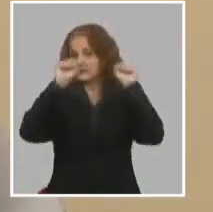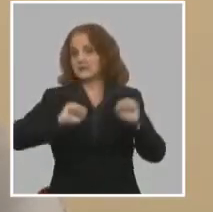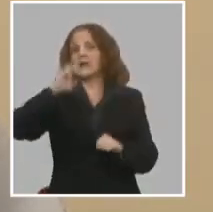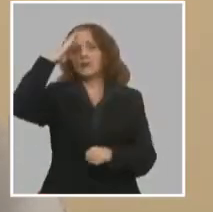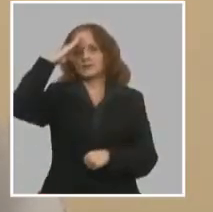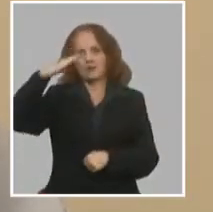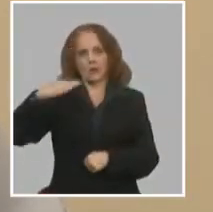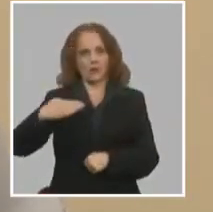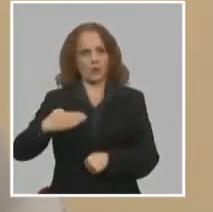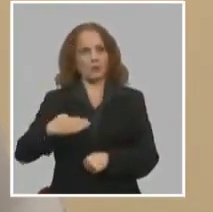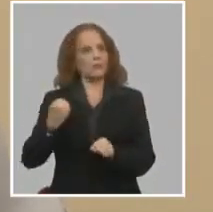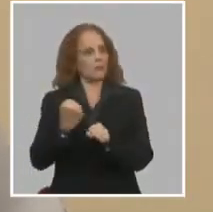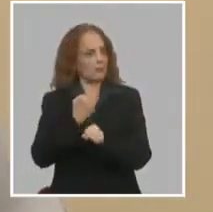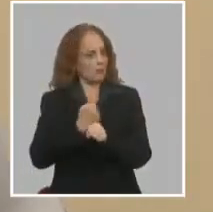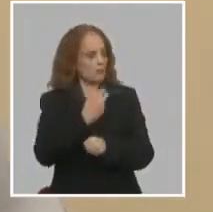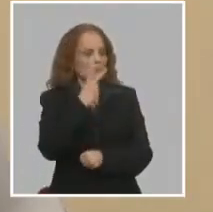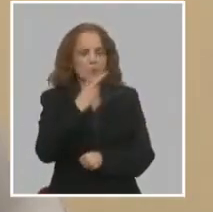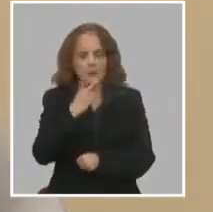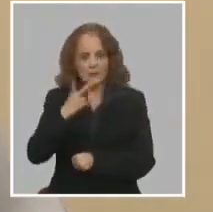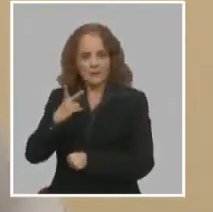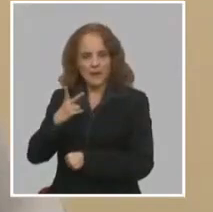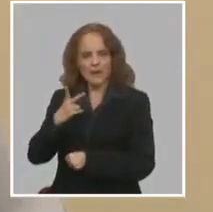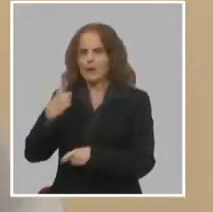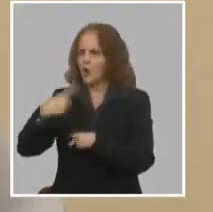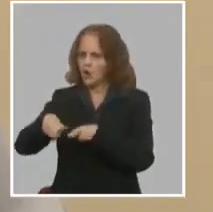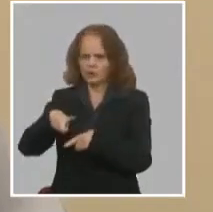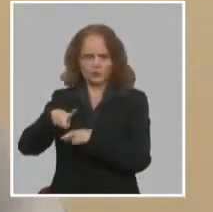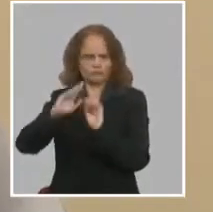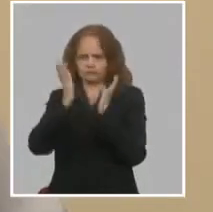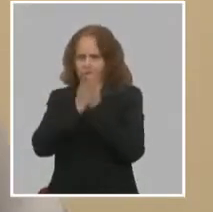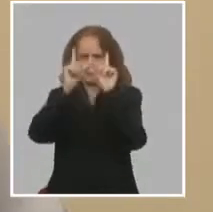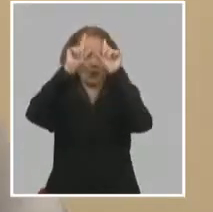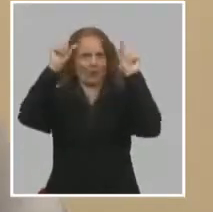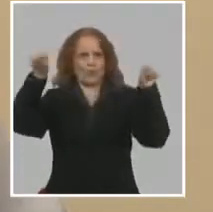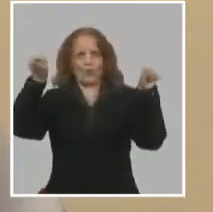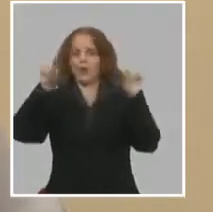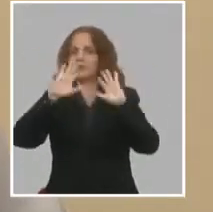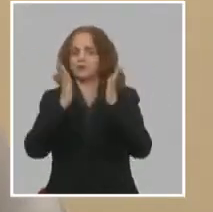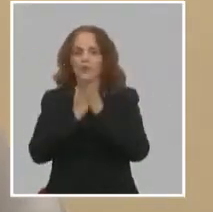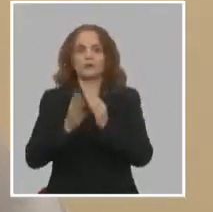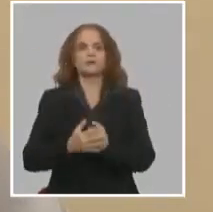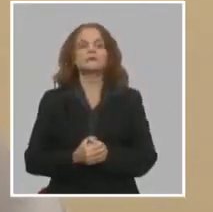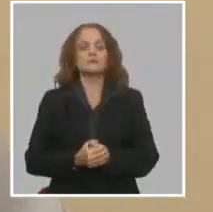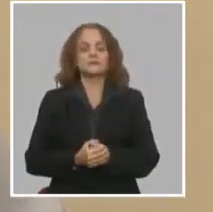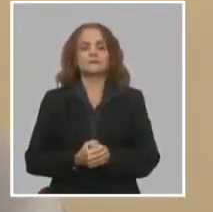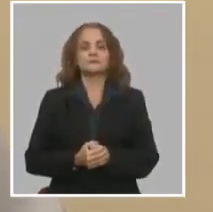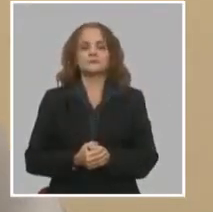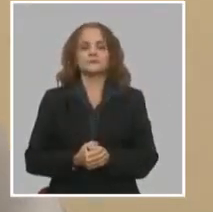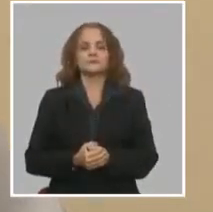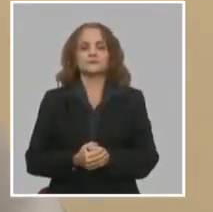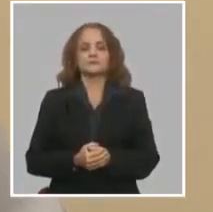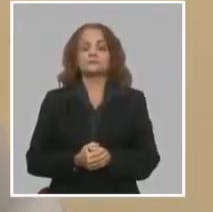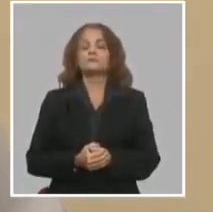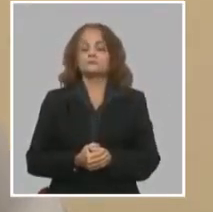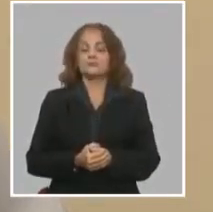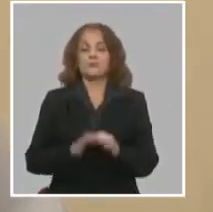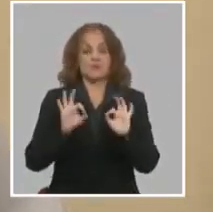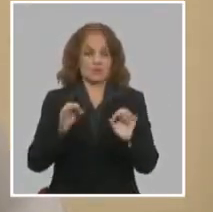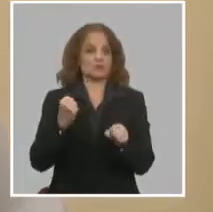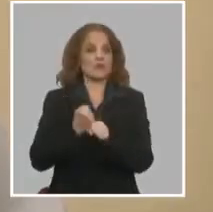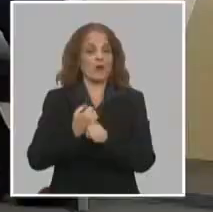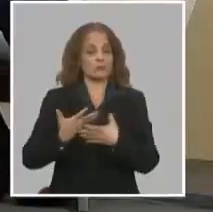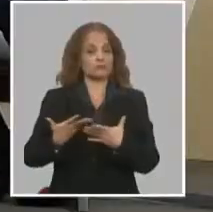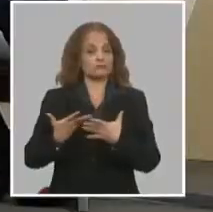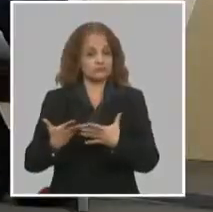país completo, con todos sus sectores, a lo que ha sucedido con la epidemia de la COVID-19 en nuestro país. Una entrega que es